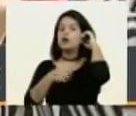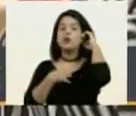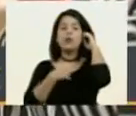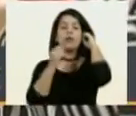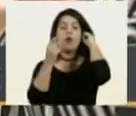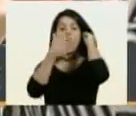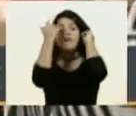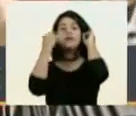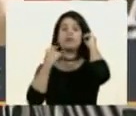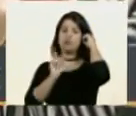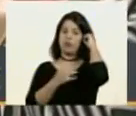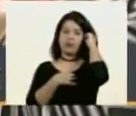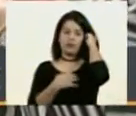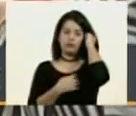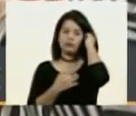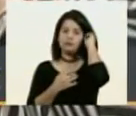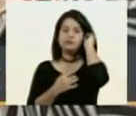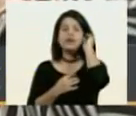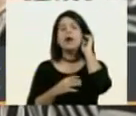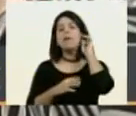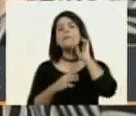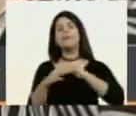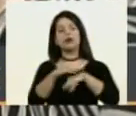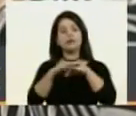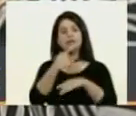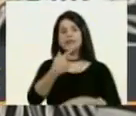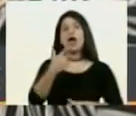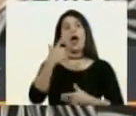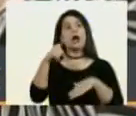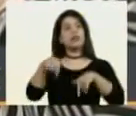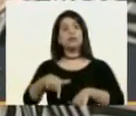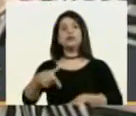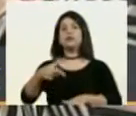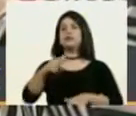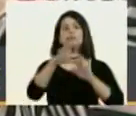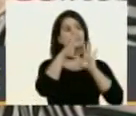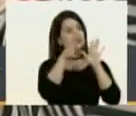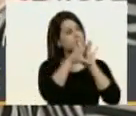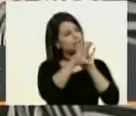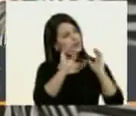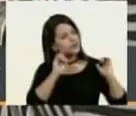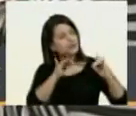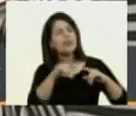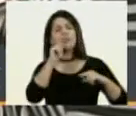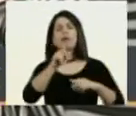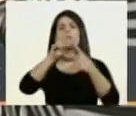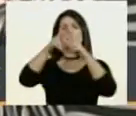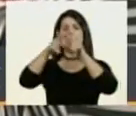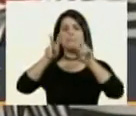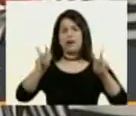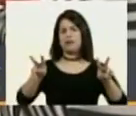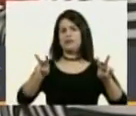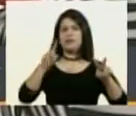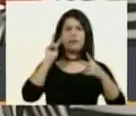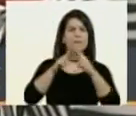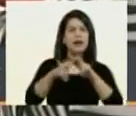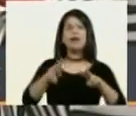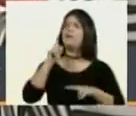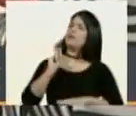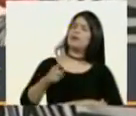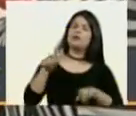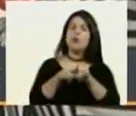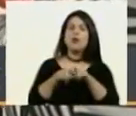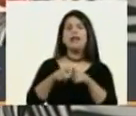injusticia. Tiene que haber, en la Asamblea Nacional Constituyente tiene que ser un elemento para la paz. Y la paz se construye teniendo las leyes necesarias para que